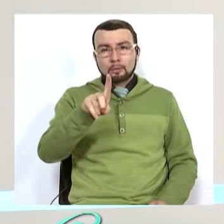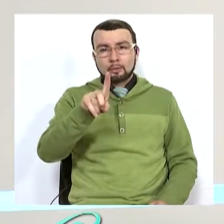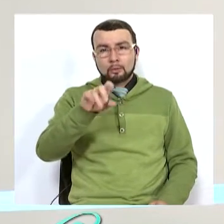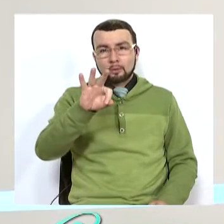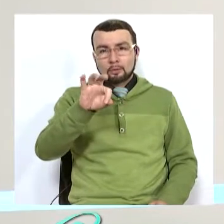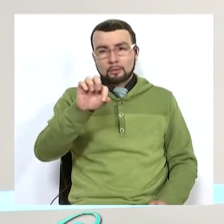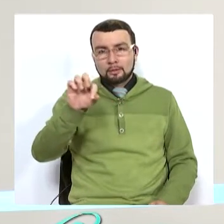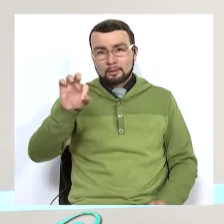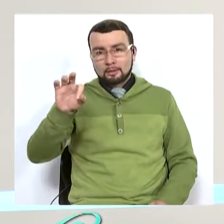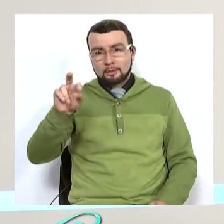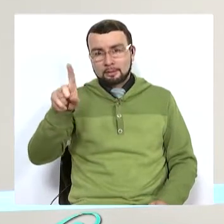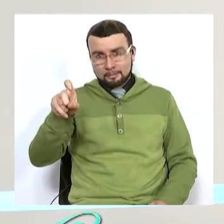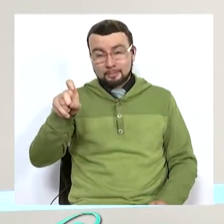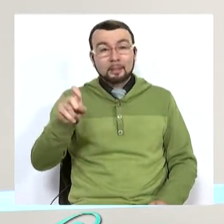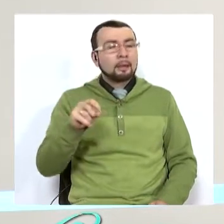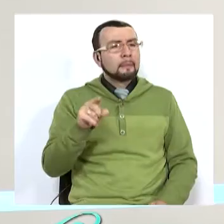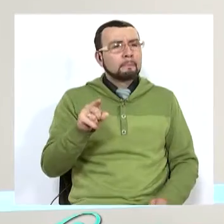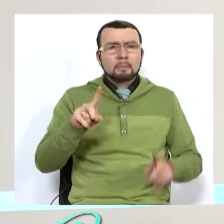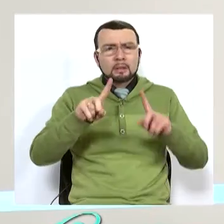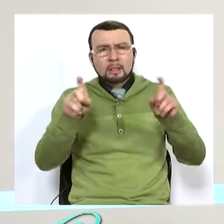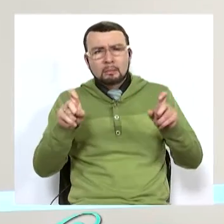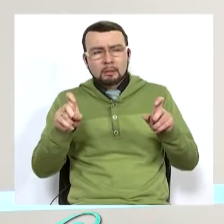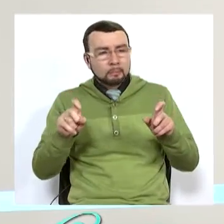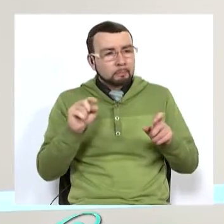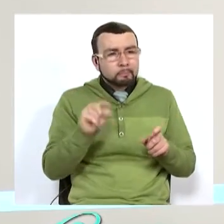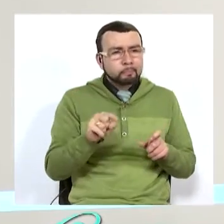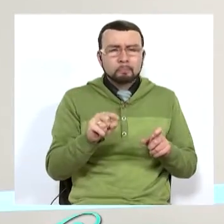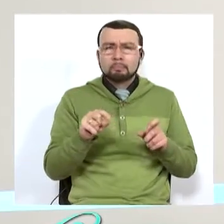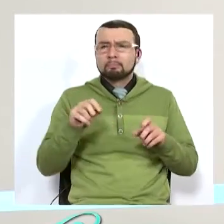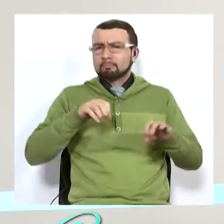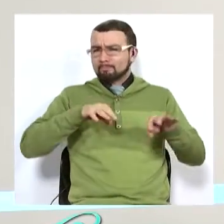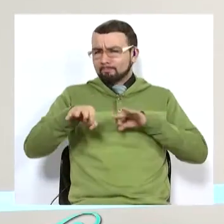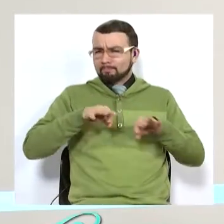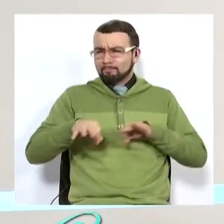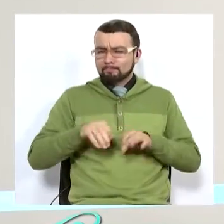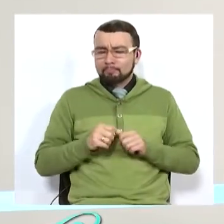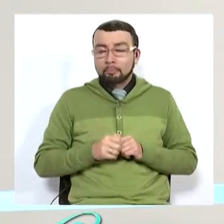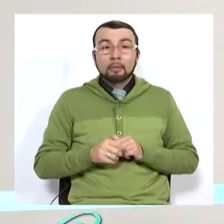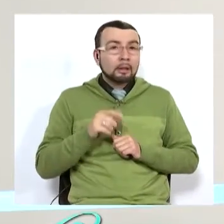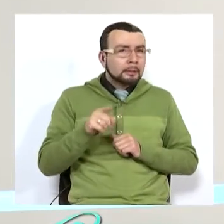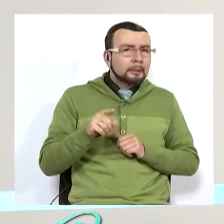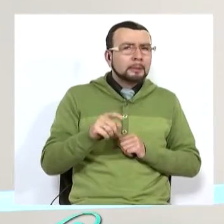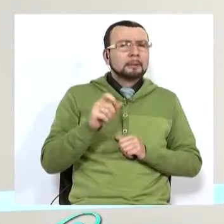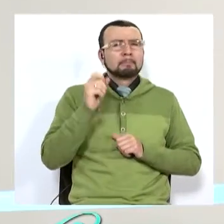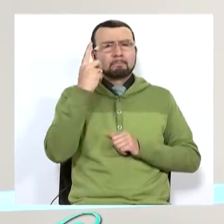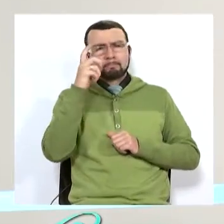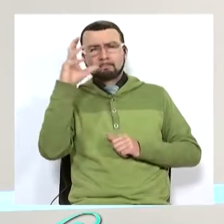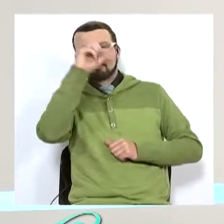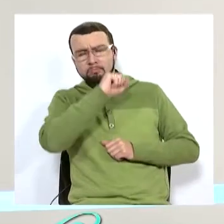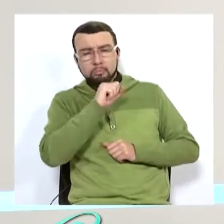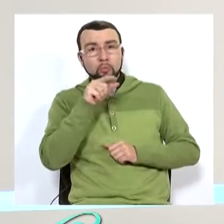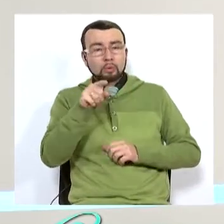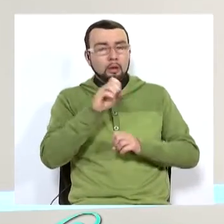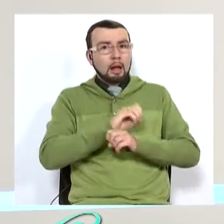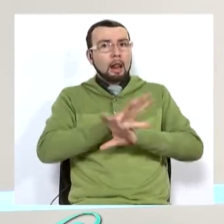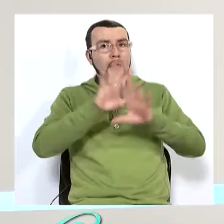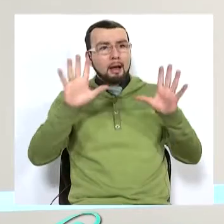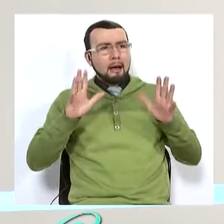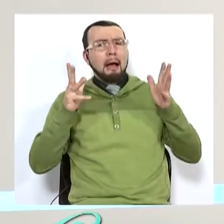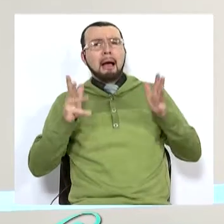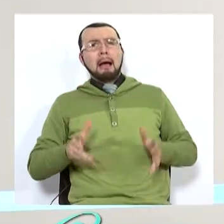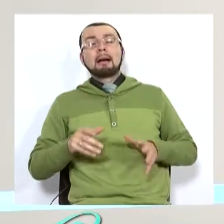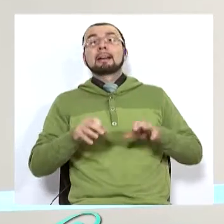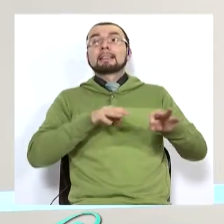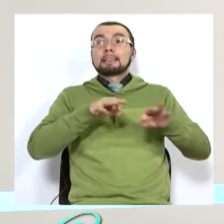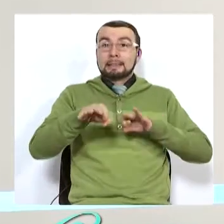323-288-3186. Hoy yo voy a hablar de un tema que bien vale la pena ustedes lo tengan muy claro,